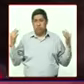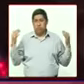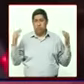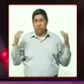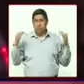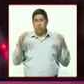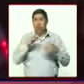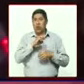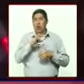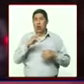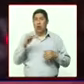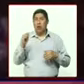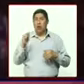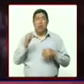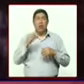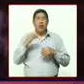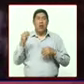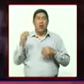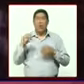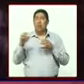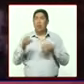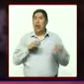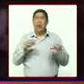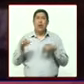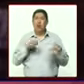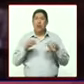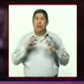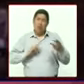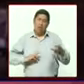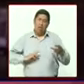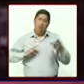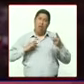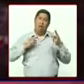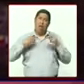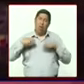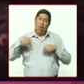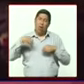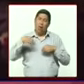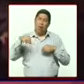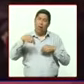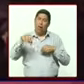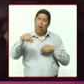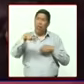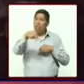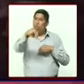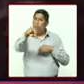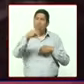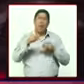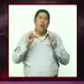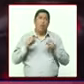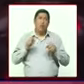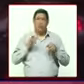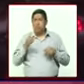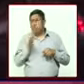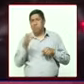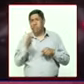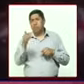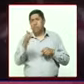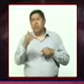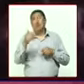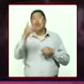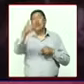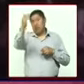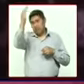de Cochabamba como del occidente, es para realizar un transbordo. Están utilizando vehículos minivans para poder trasladar y